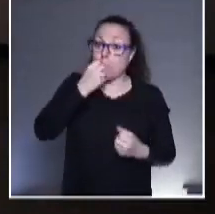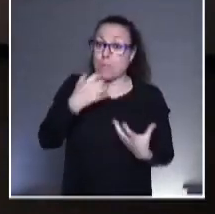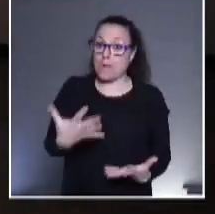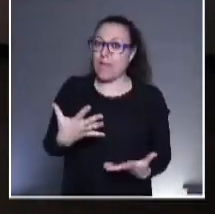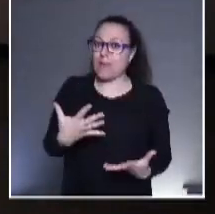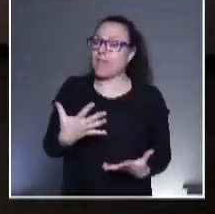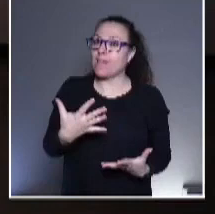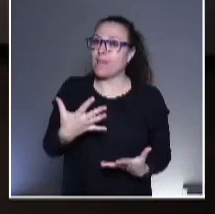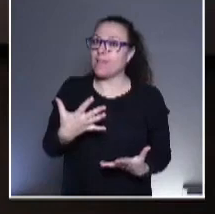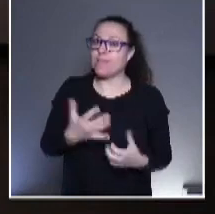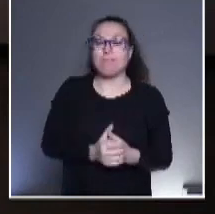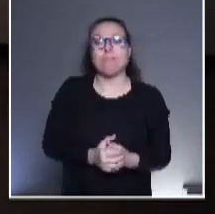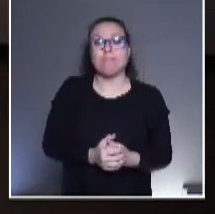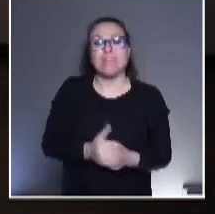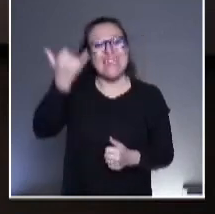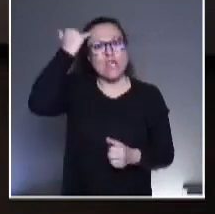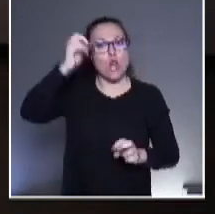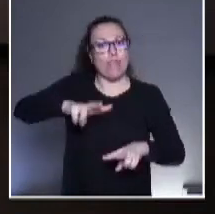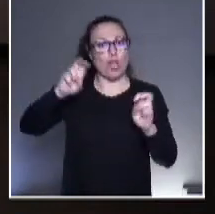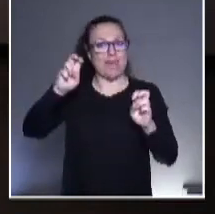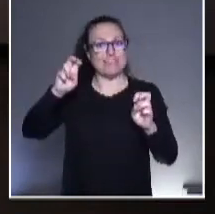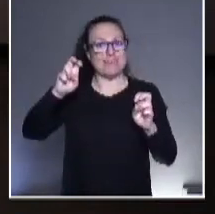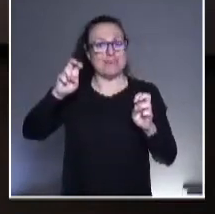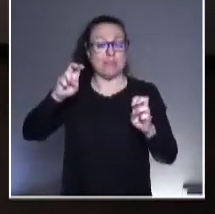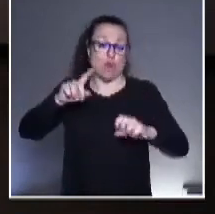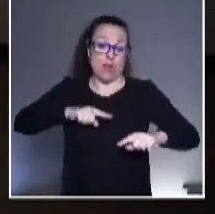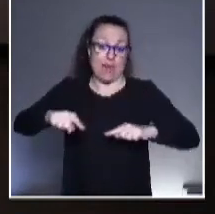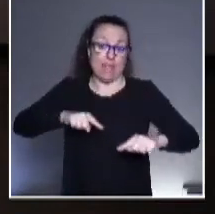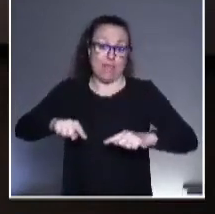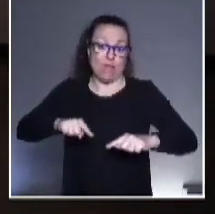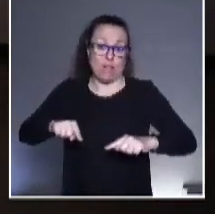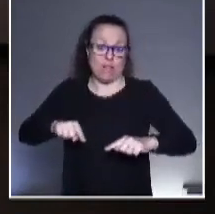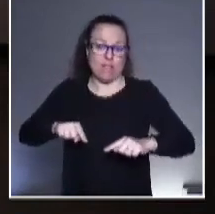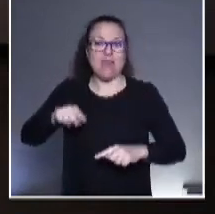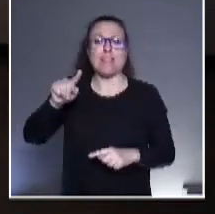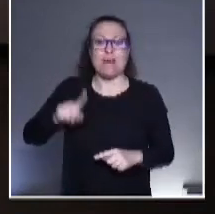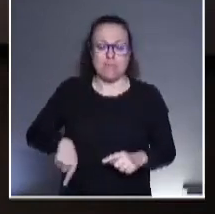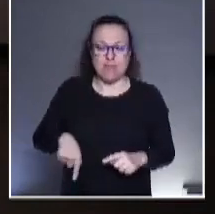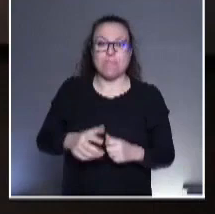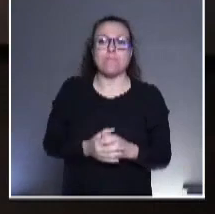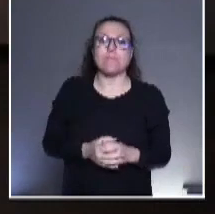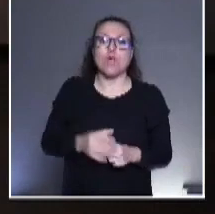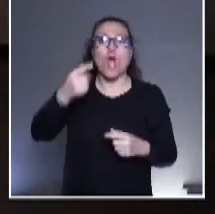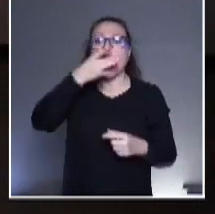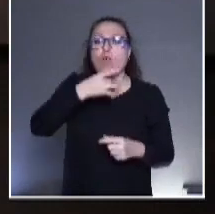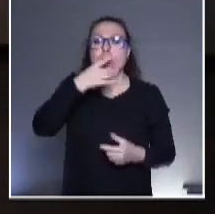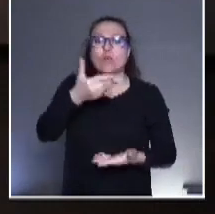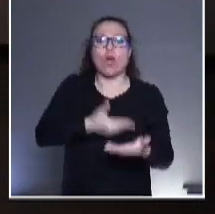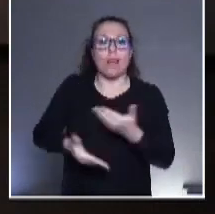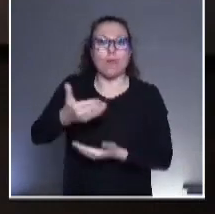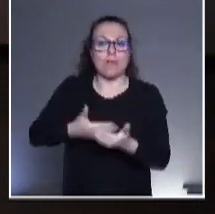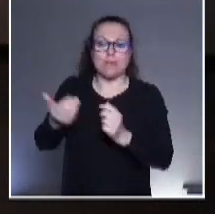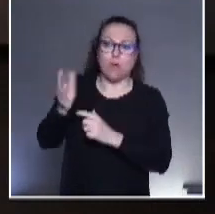viendo aquí, puntas de lanza de innovación organizativa. Pueden ser ejemplo de conocimiento